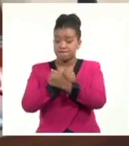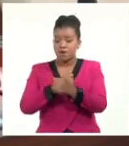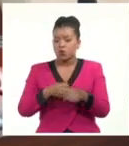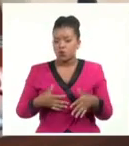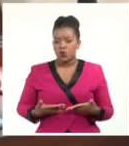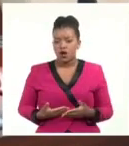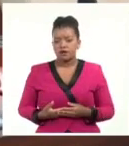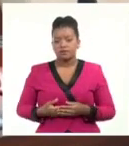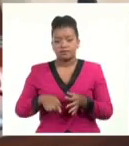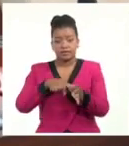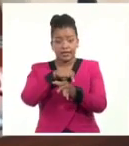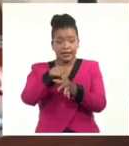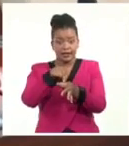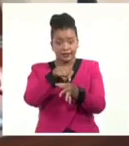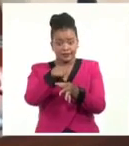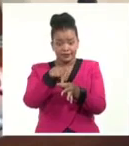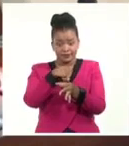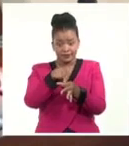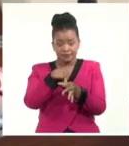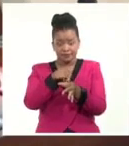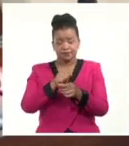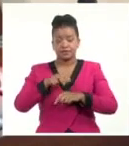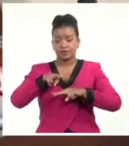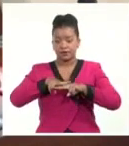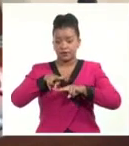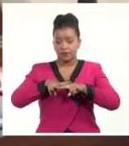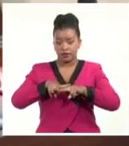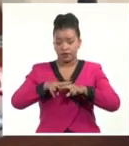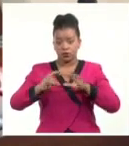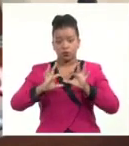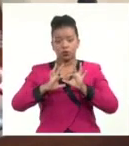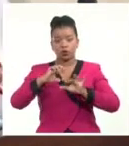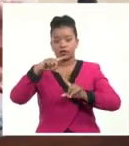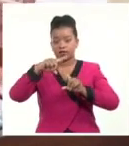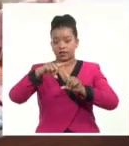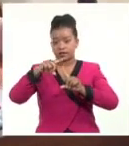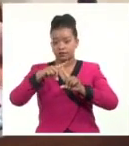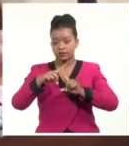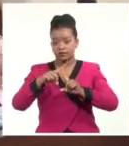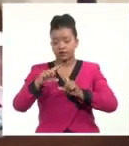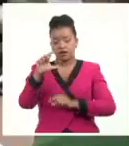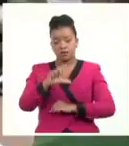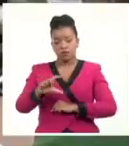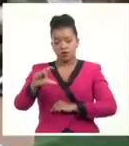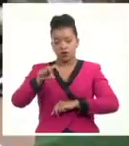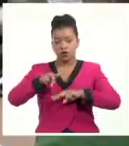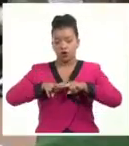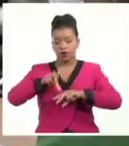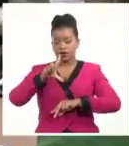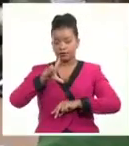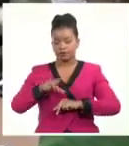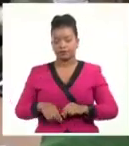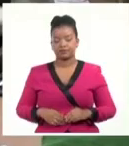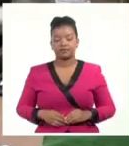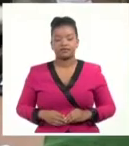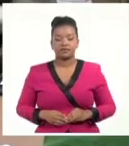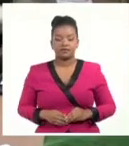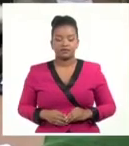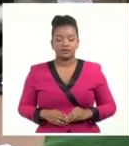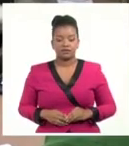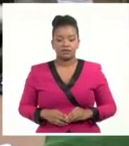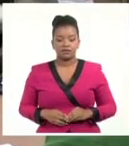municipio especial Isla de la Juventud, La Habana, Guantánamo, Camagüey y Holguín. En esta reunión del Grupo